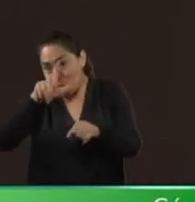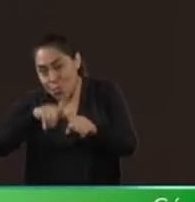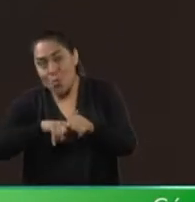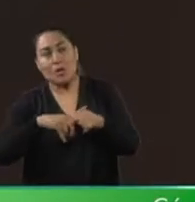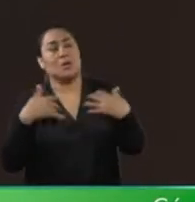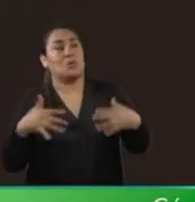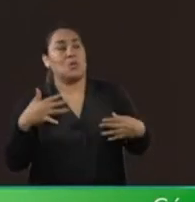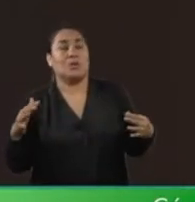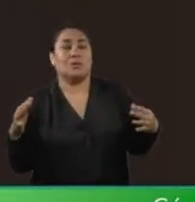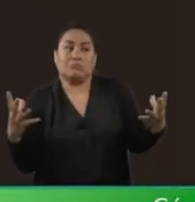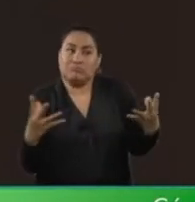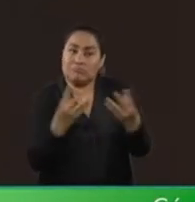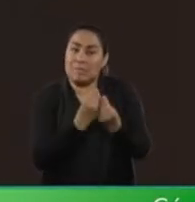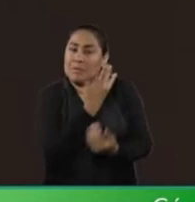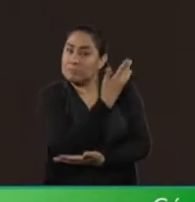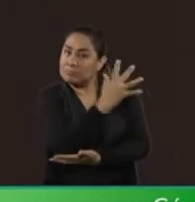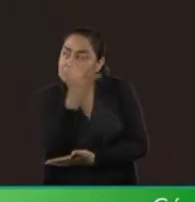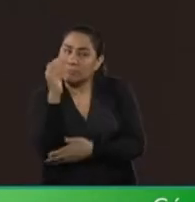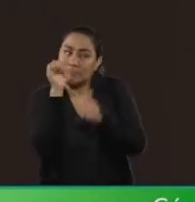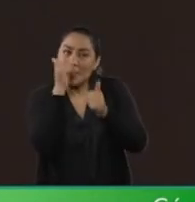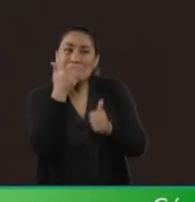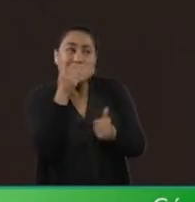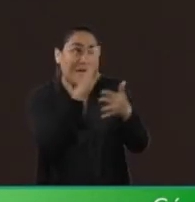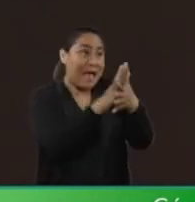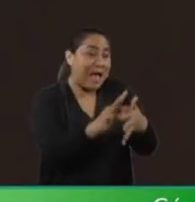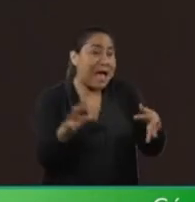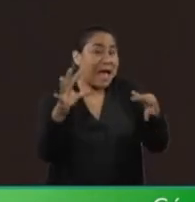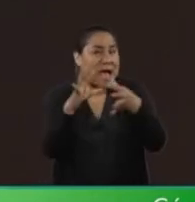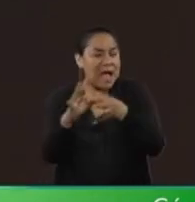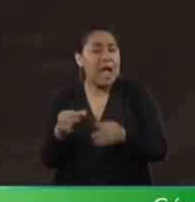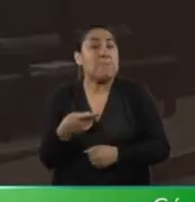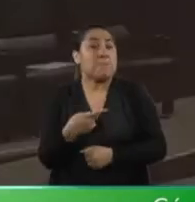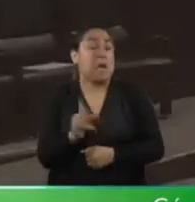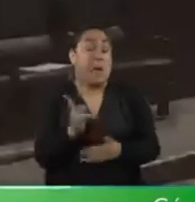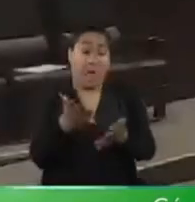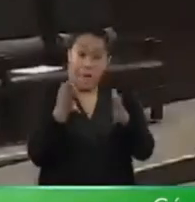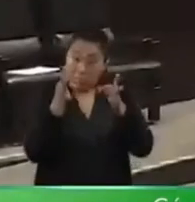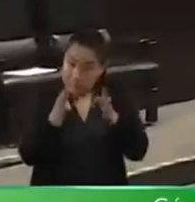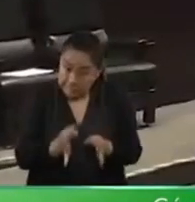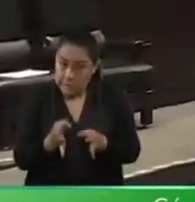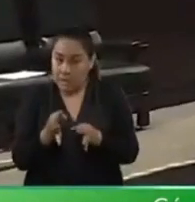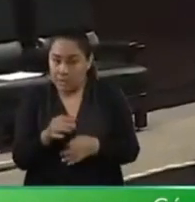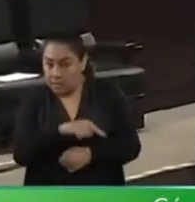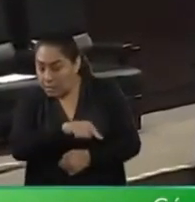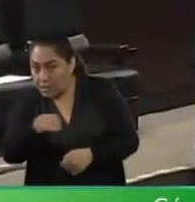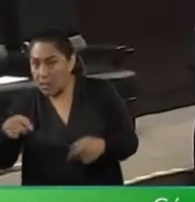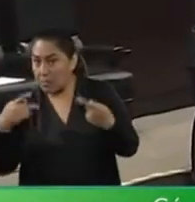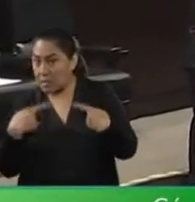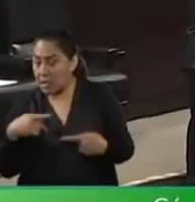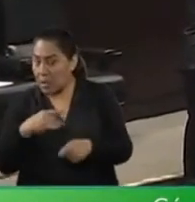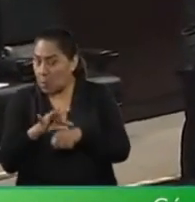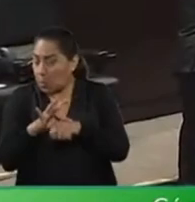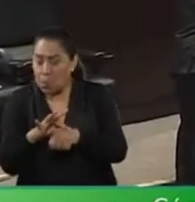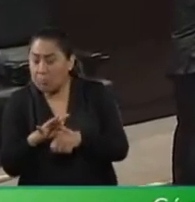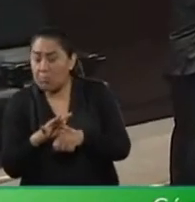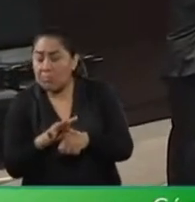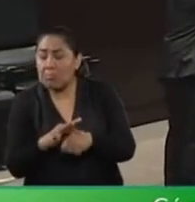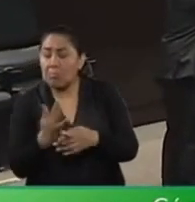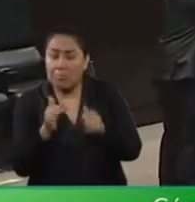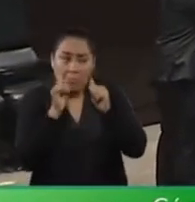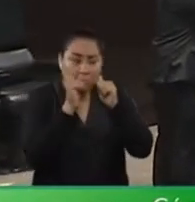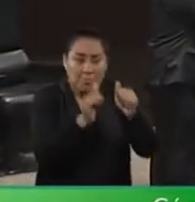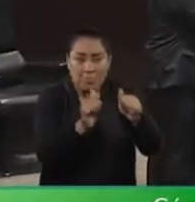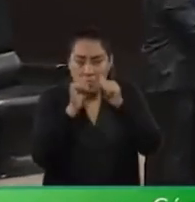la madre tierra y sus recursos naturales, pero deja de lado a las personas que son parte de las